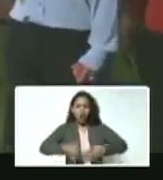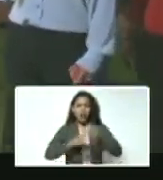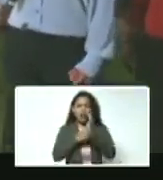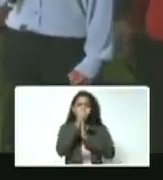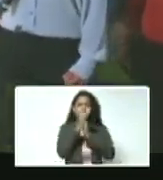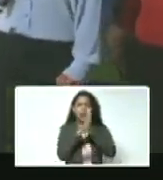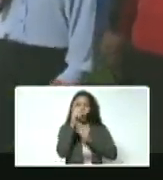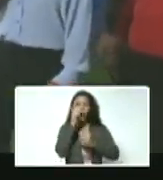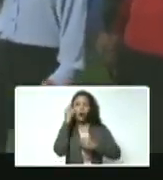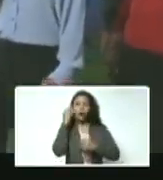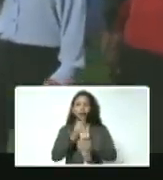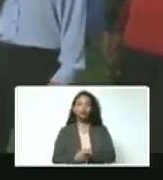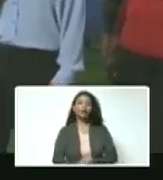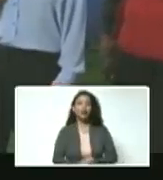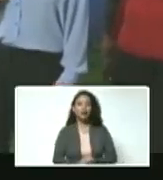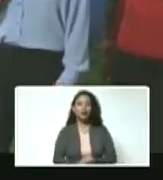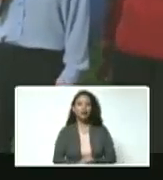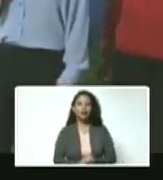emprendedores, emprendedoras,